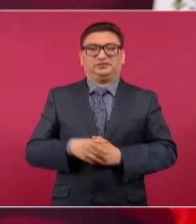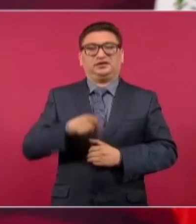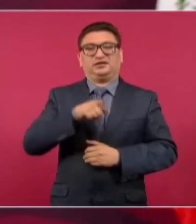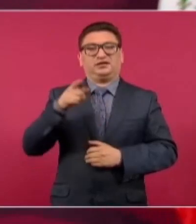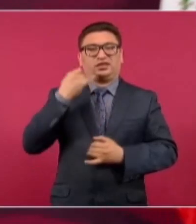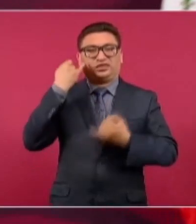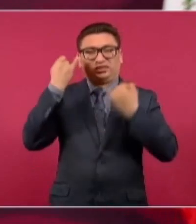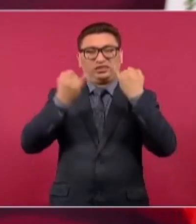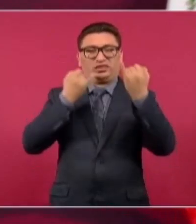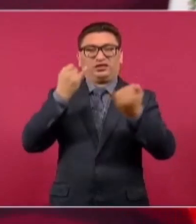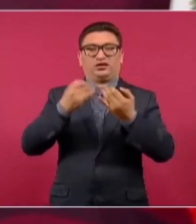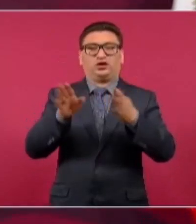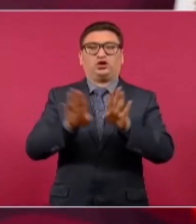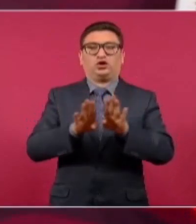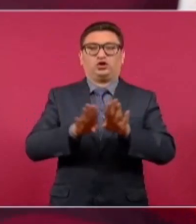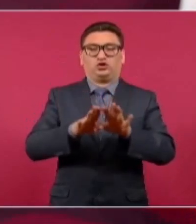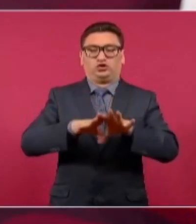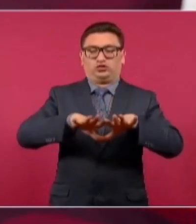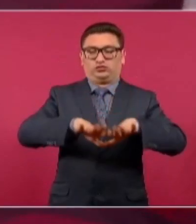meterlo a uno en un petate.